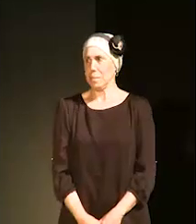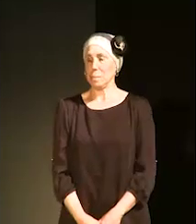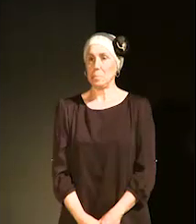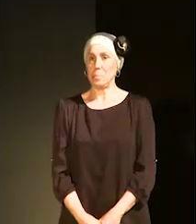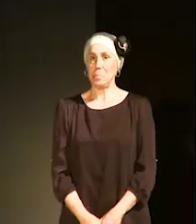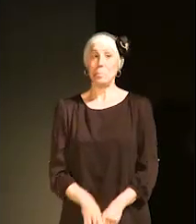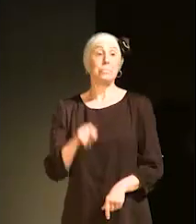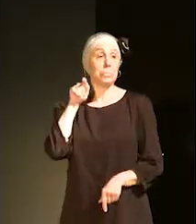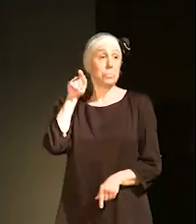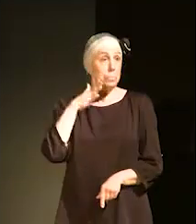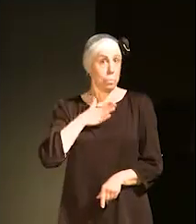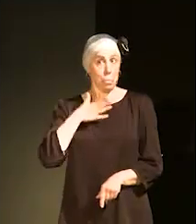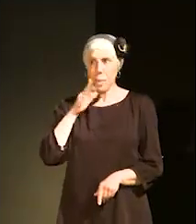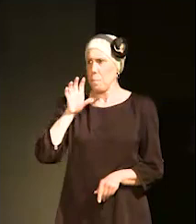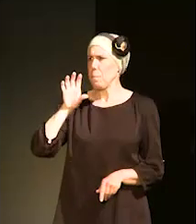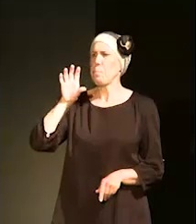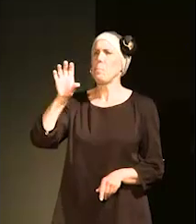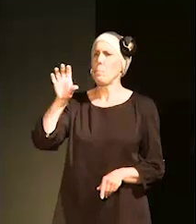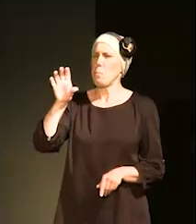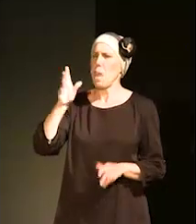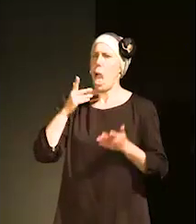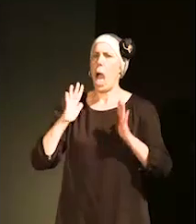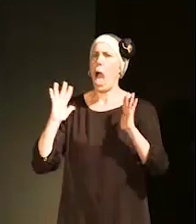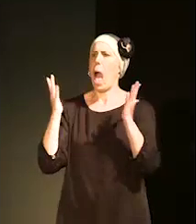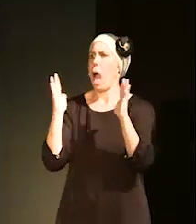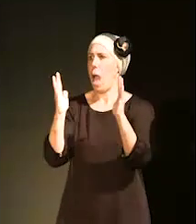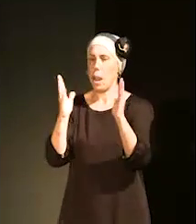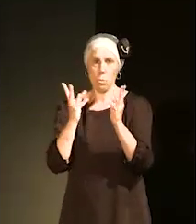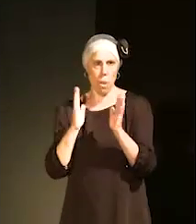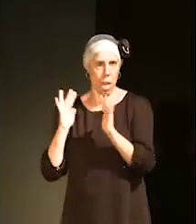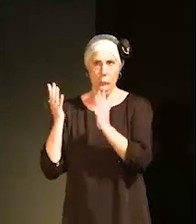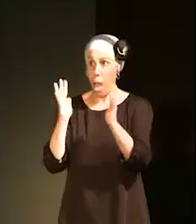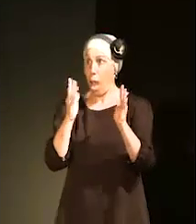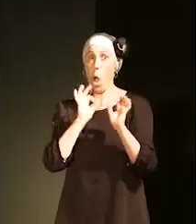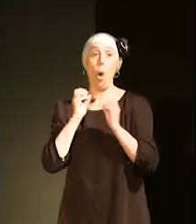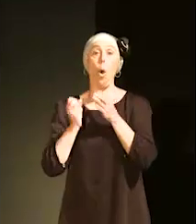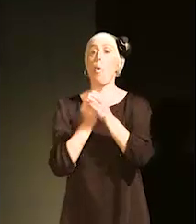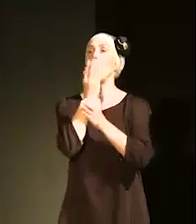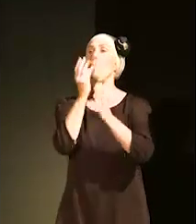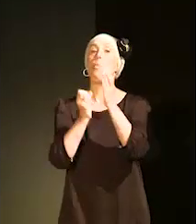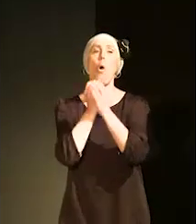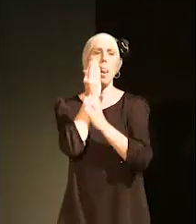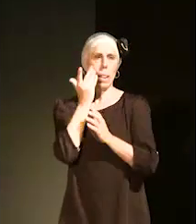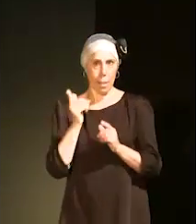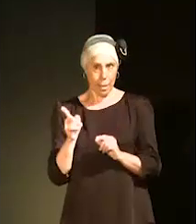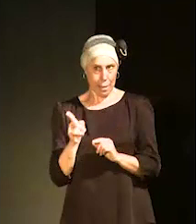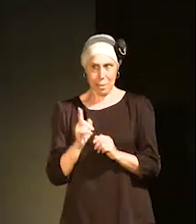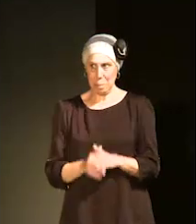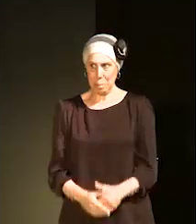allí en lugar de muchos árboles o volcán que echa fuego